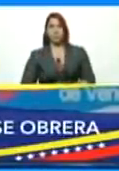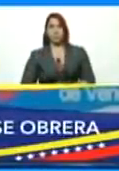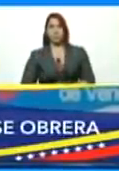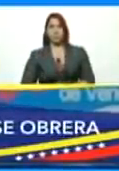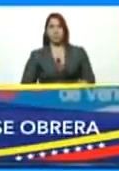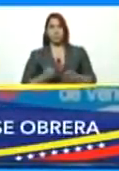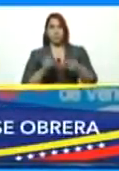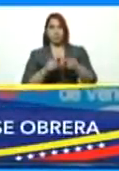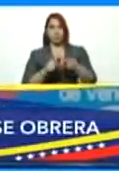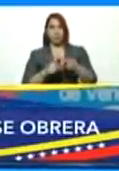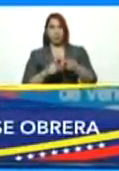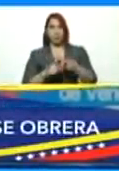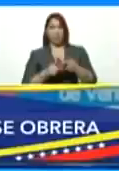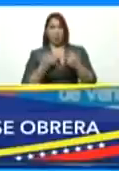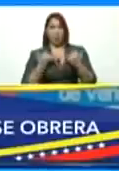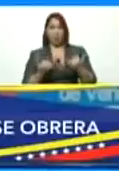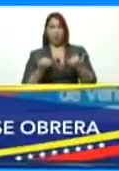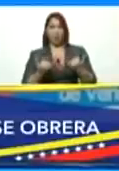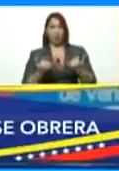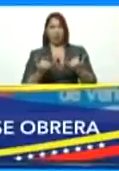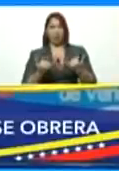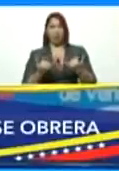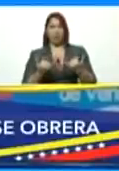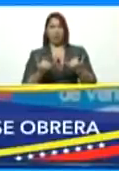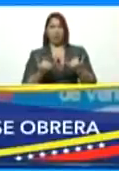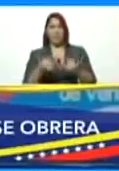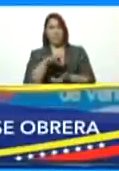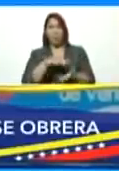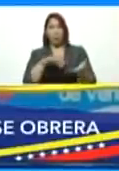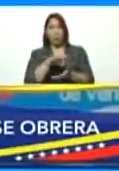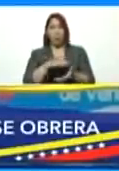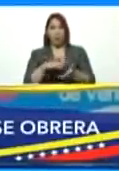la creciente crisis del hegemón norteamericano